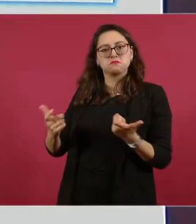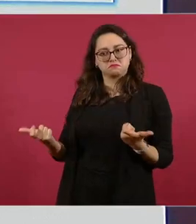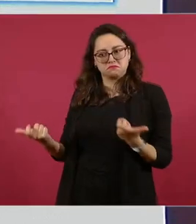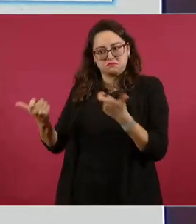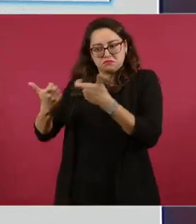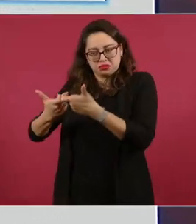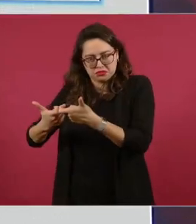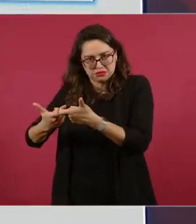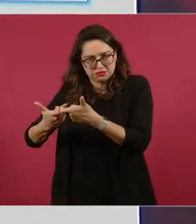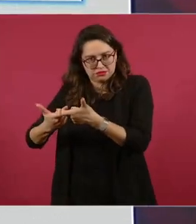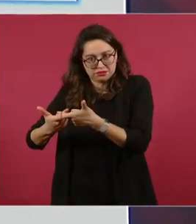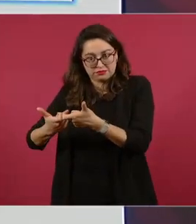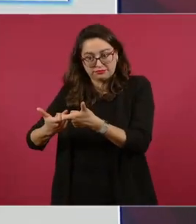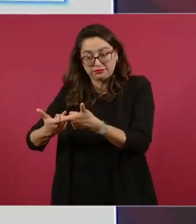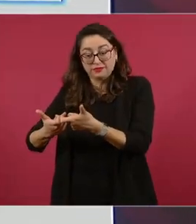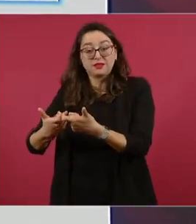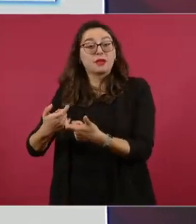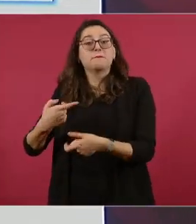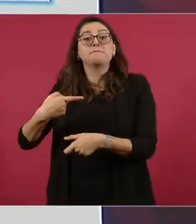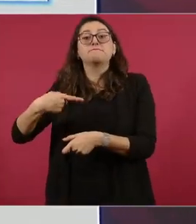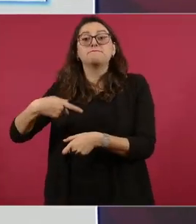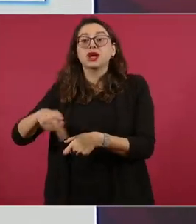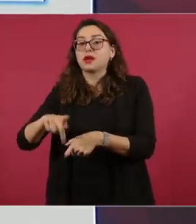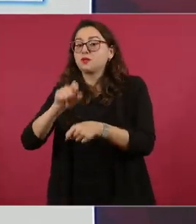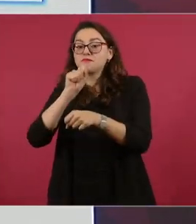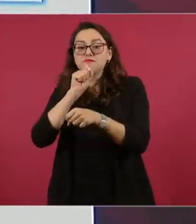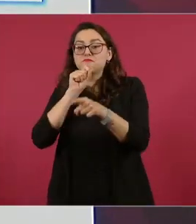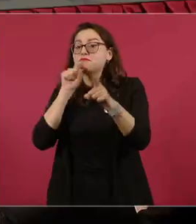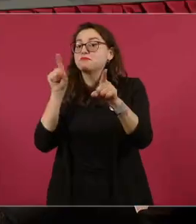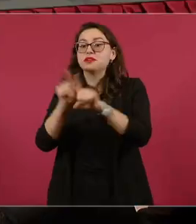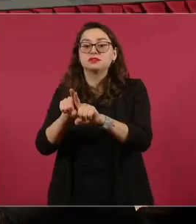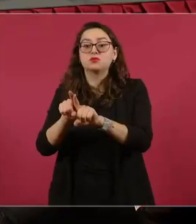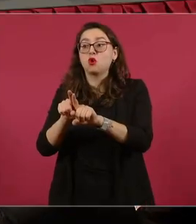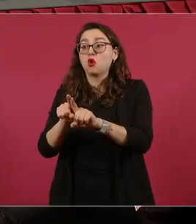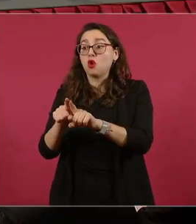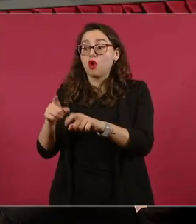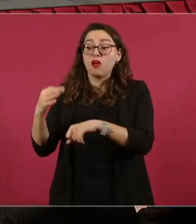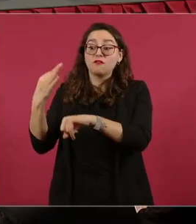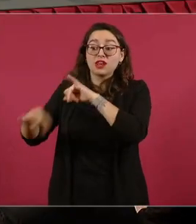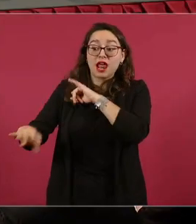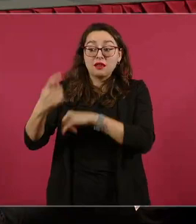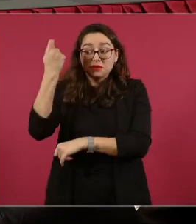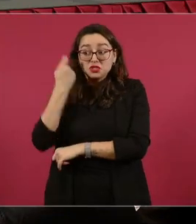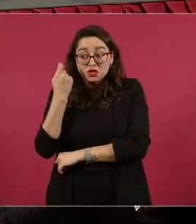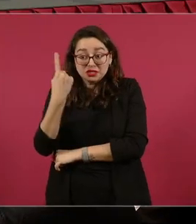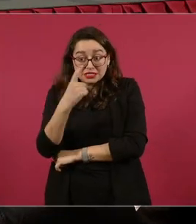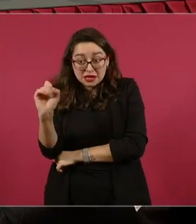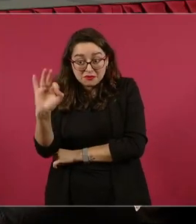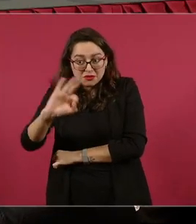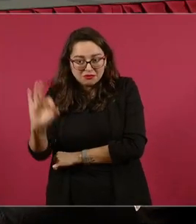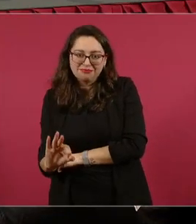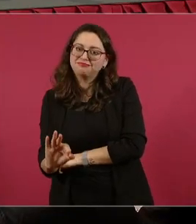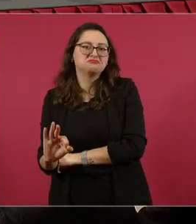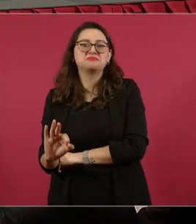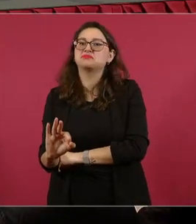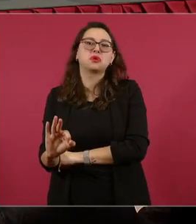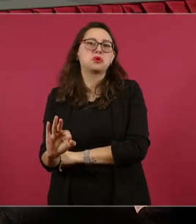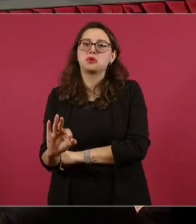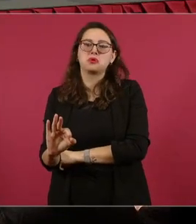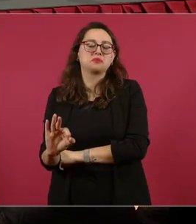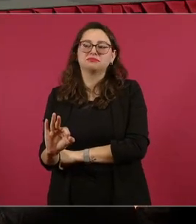Zedillo, pero para el ISSSTE. Y lo mismo al